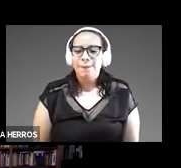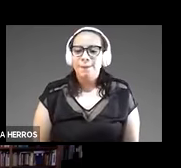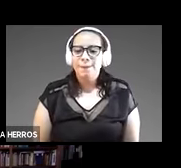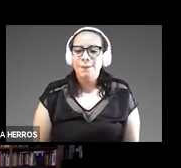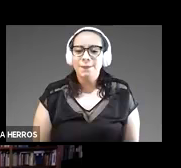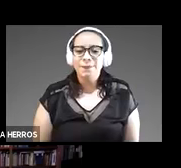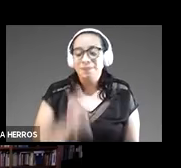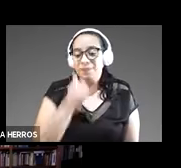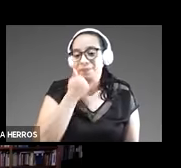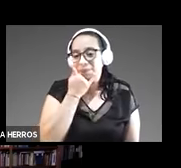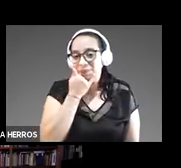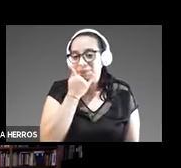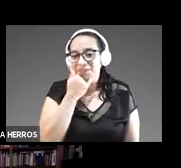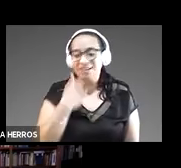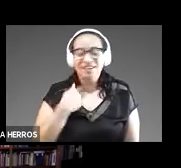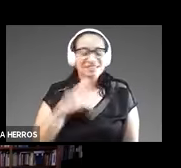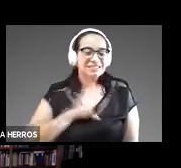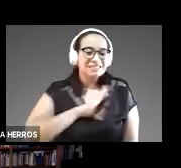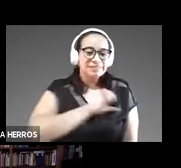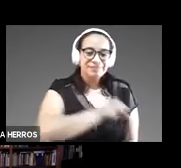Perdón, la pasión.